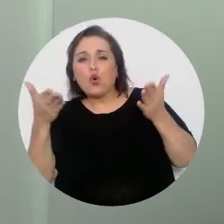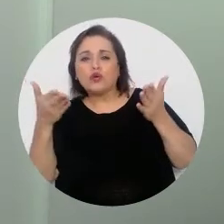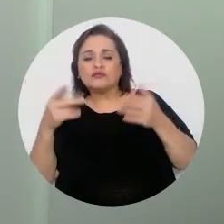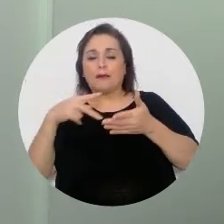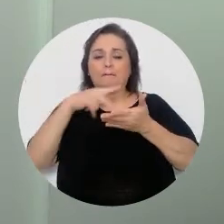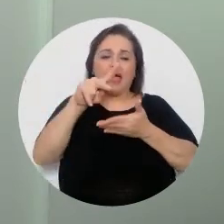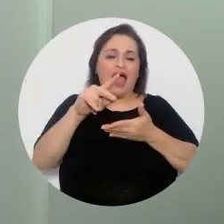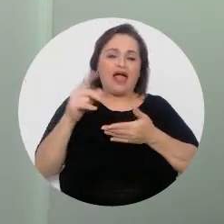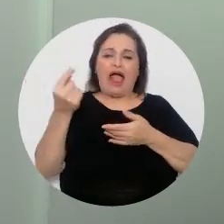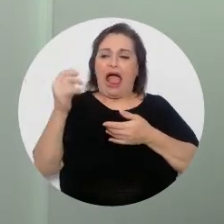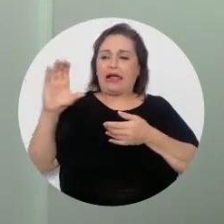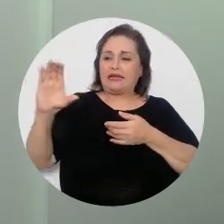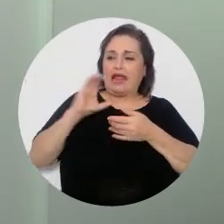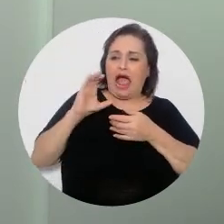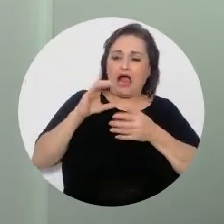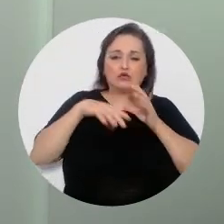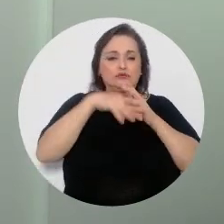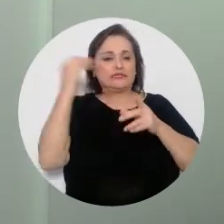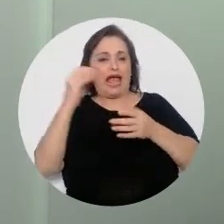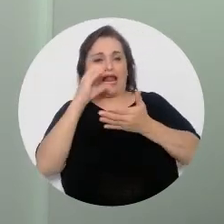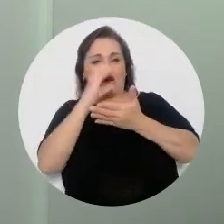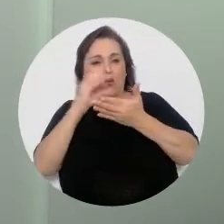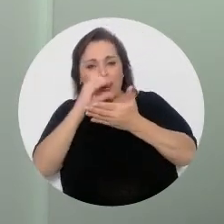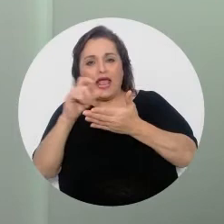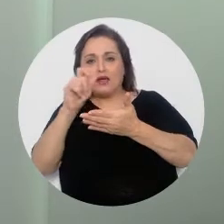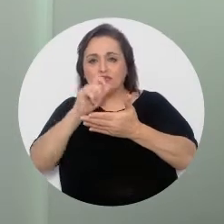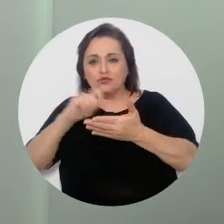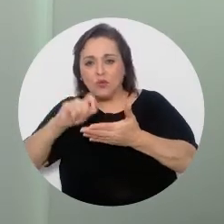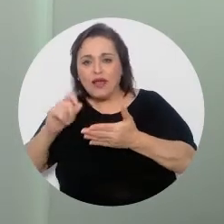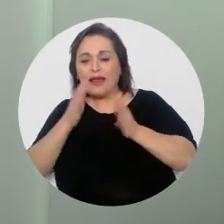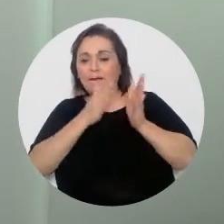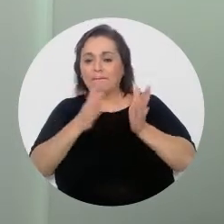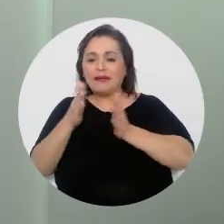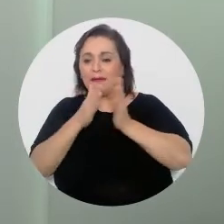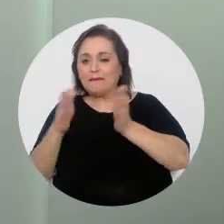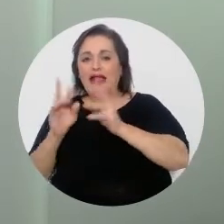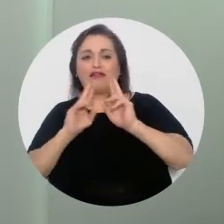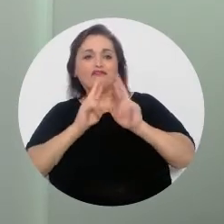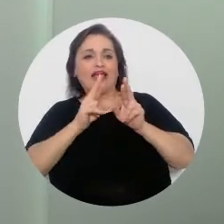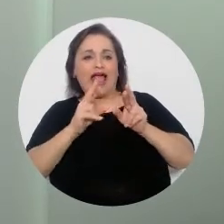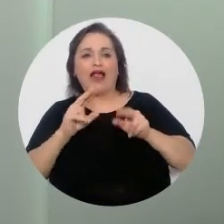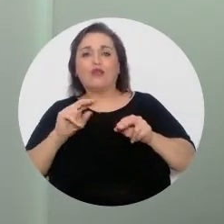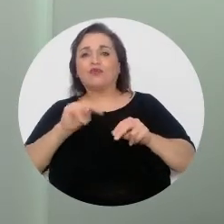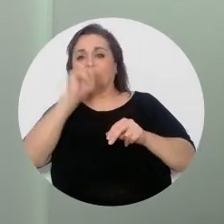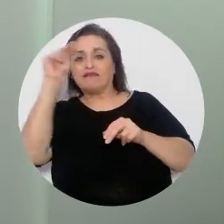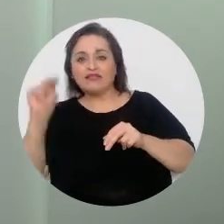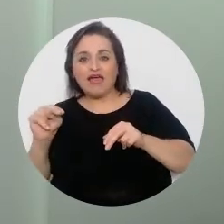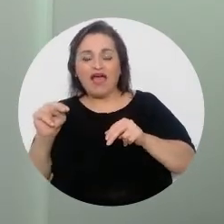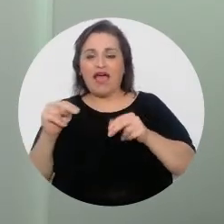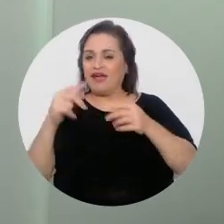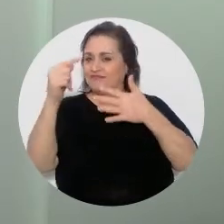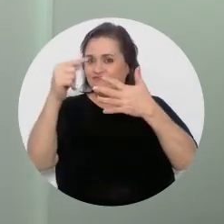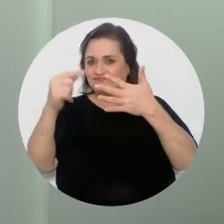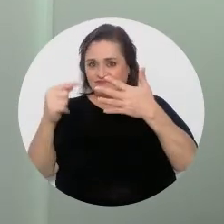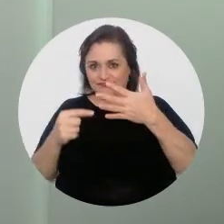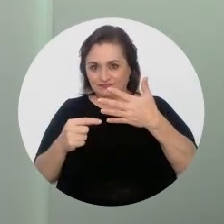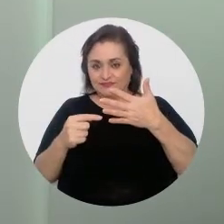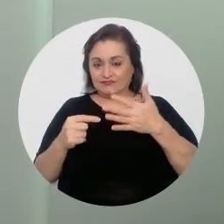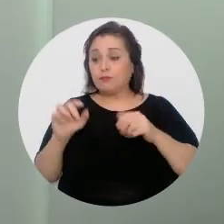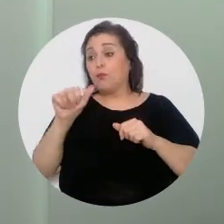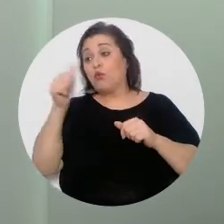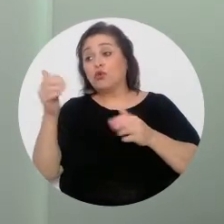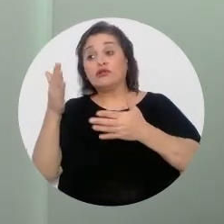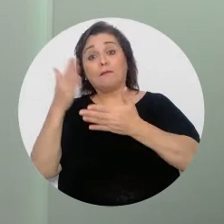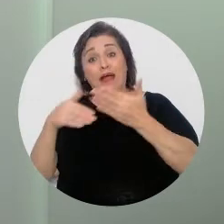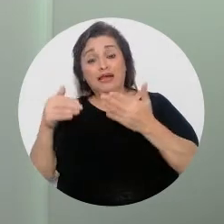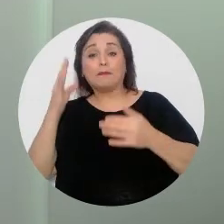cosas. Pago de aguinaldo, salida de colegios y escuelas, preparándose para los regalos de diciembre, etc.